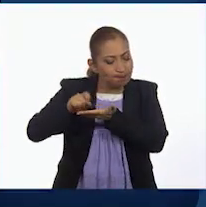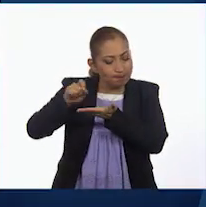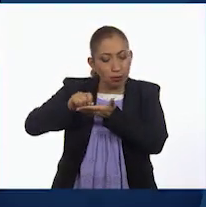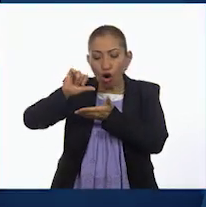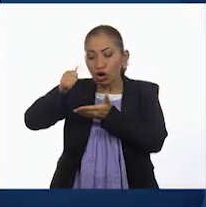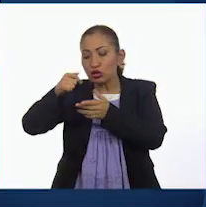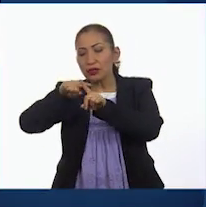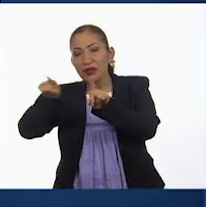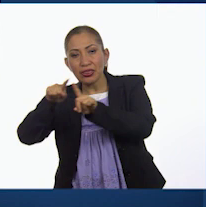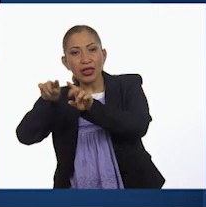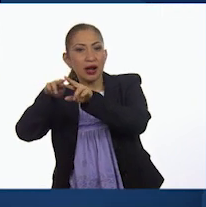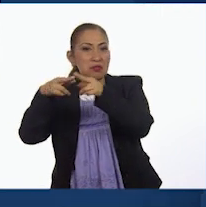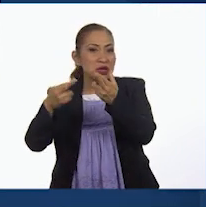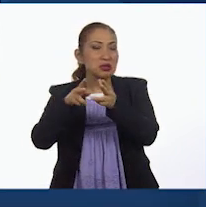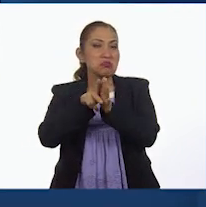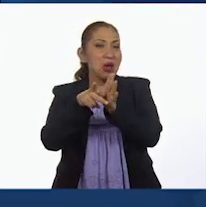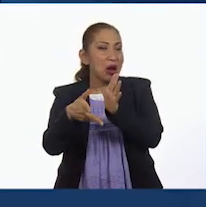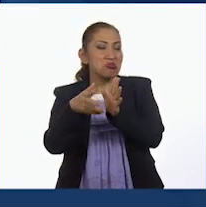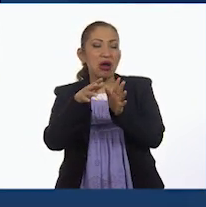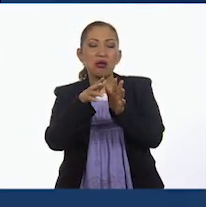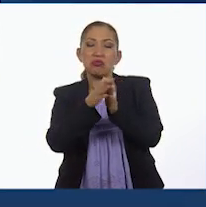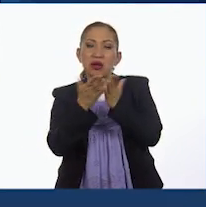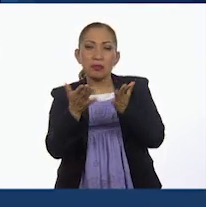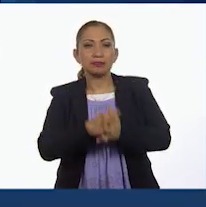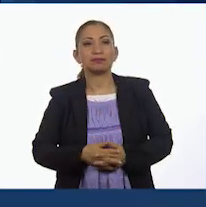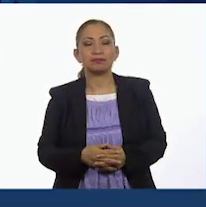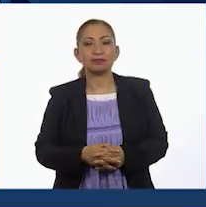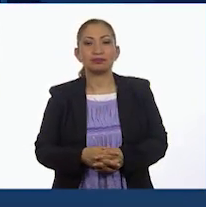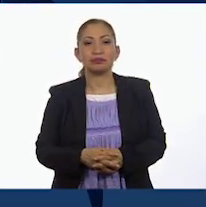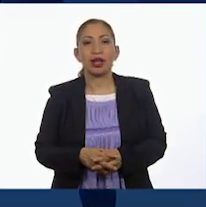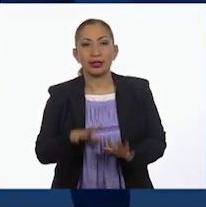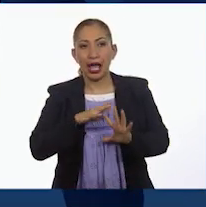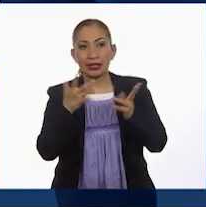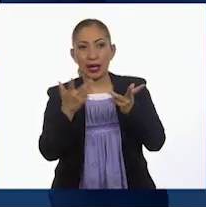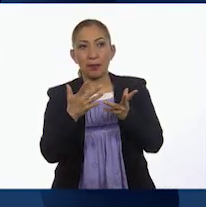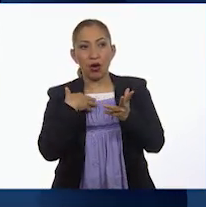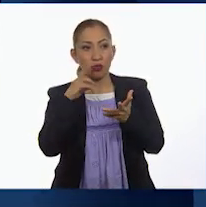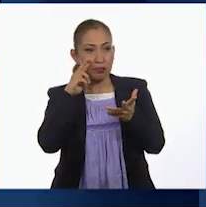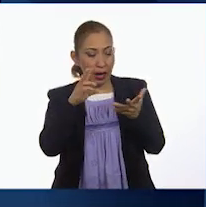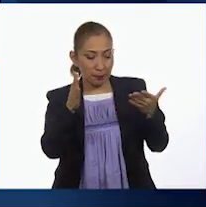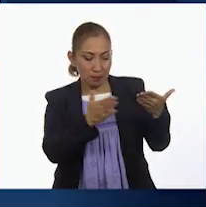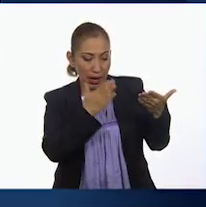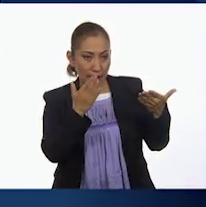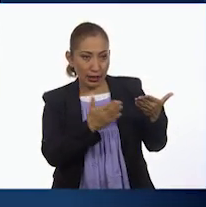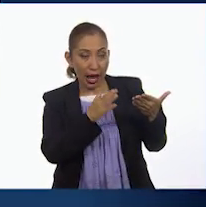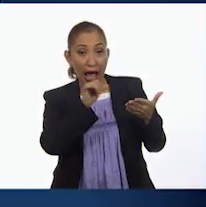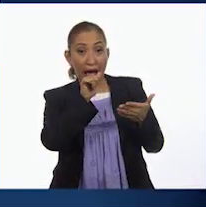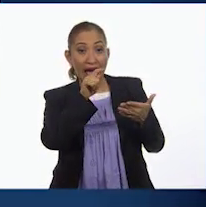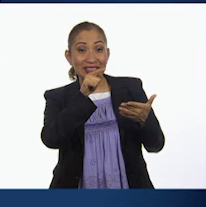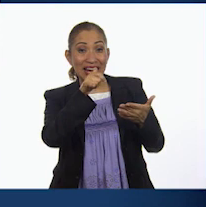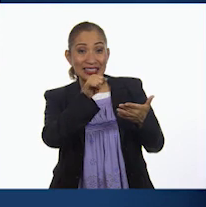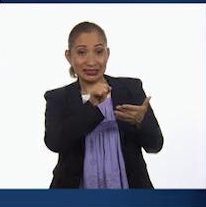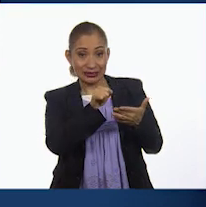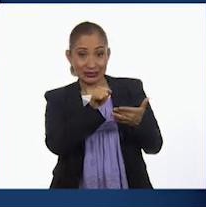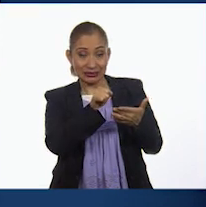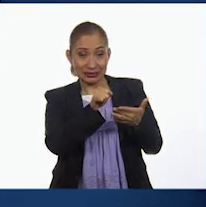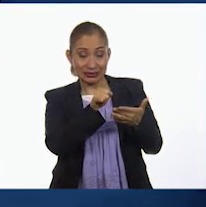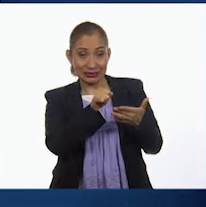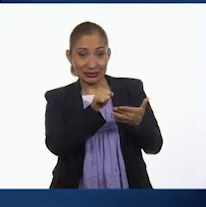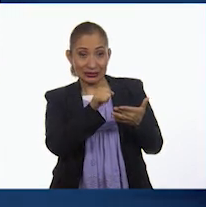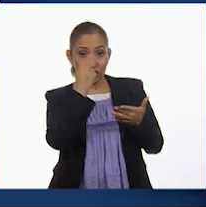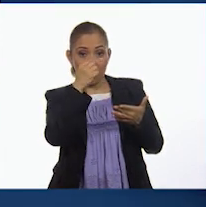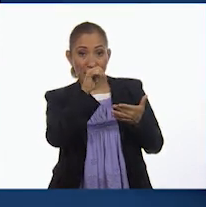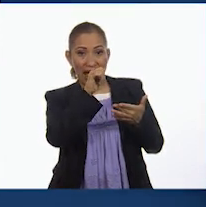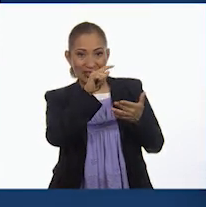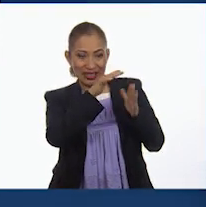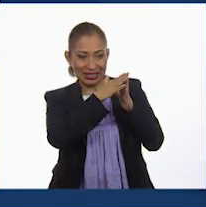consultar. Entonces, si tú te fijas, bueno, ya revisamos nuestra página del Atlas y tenemos